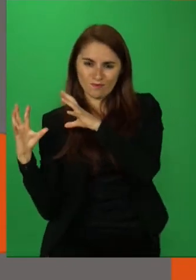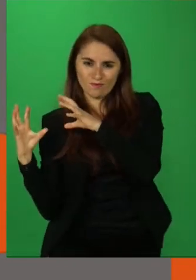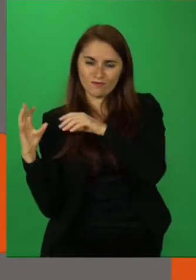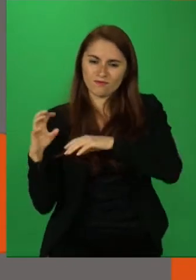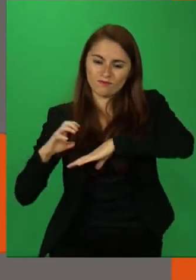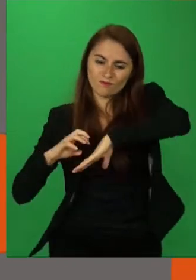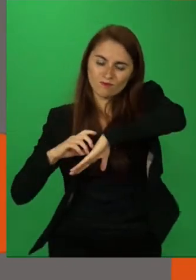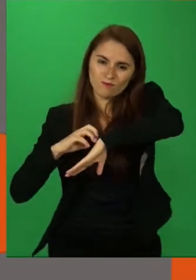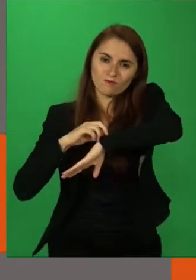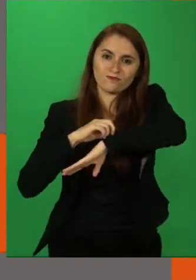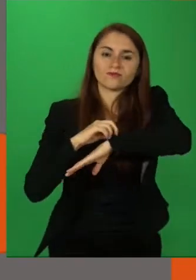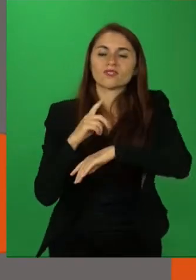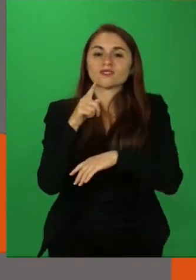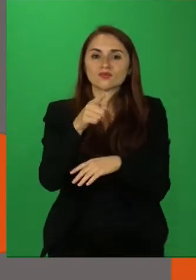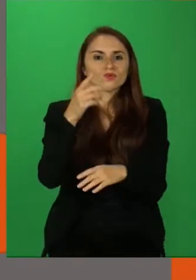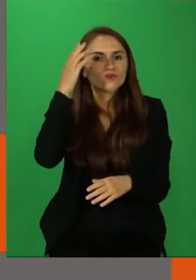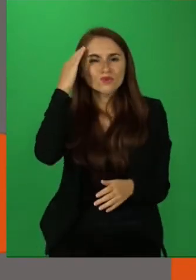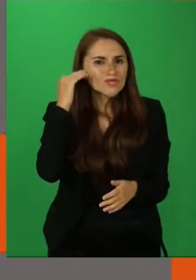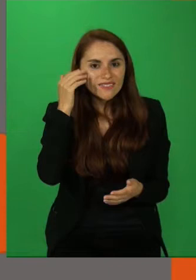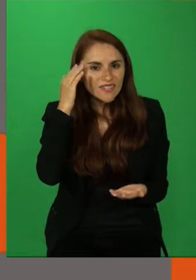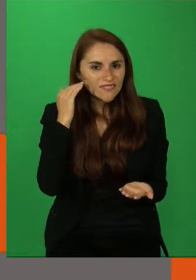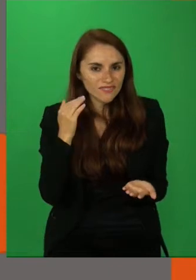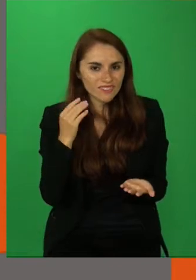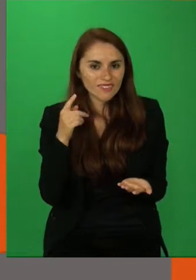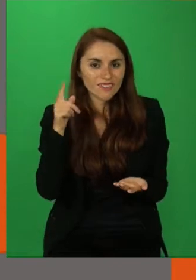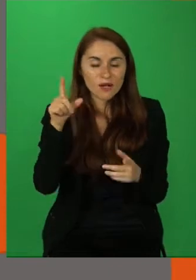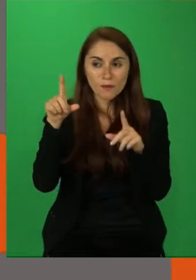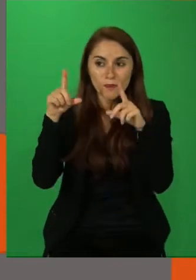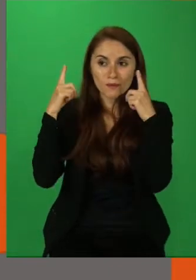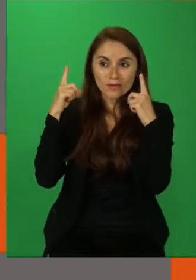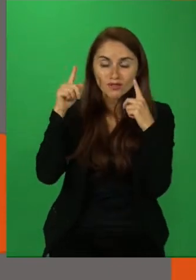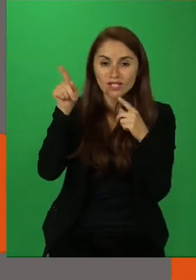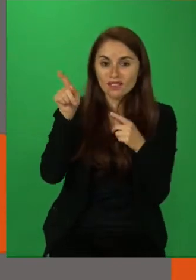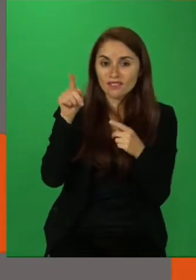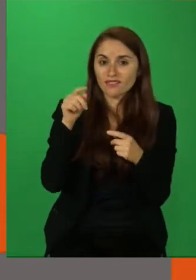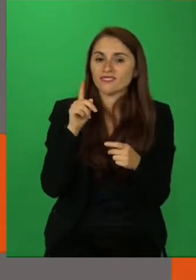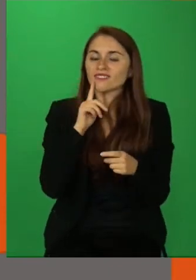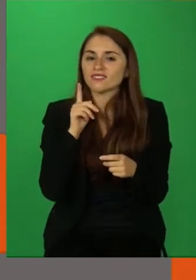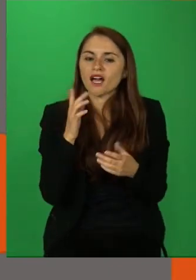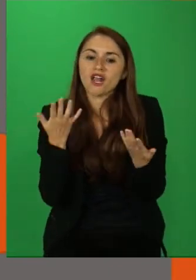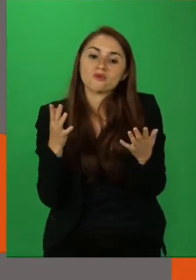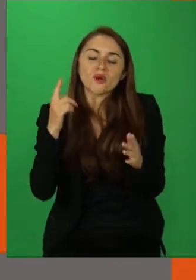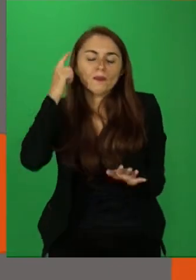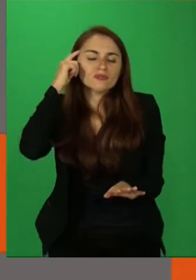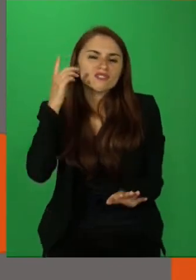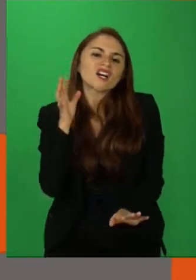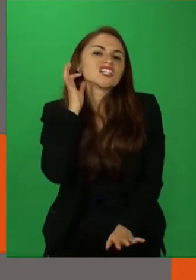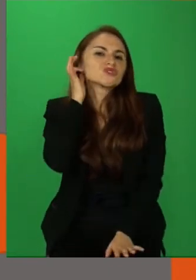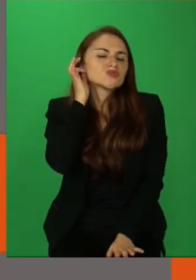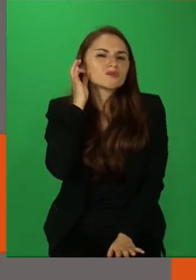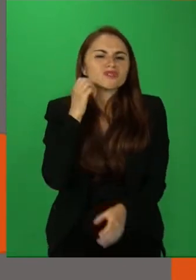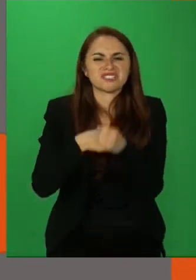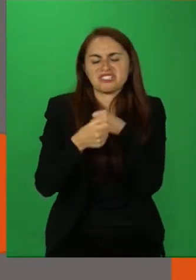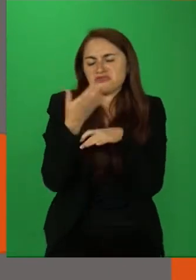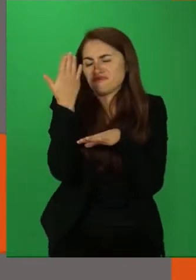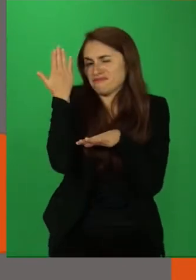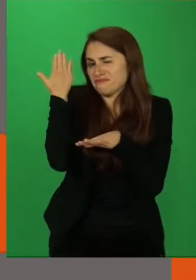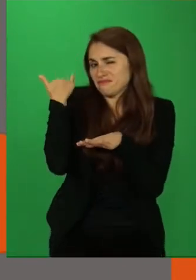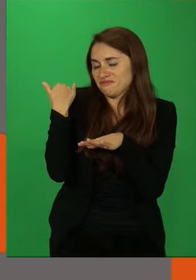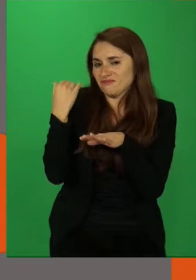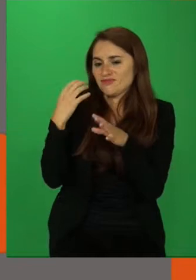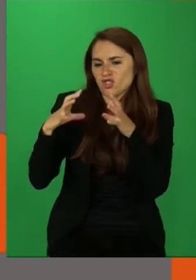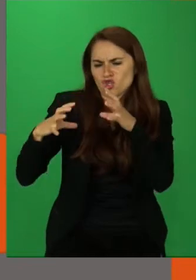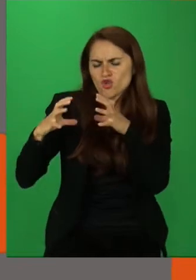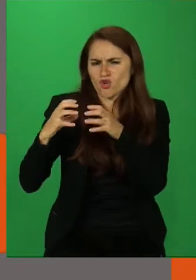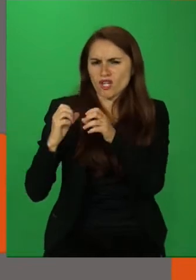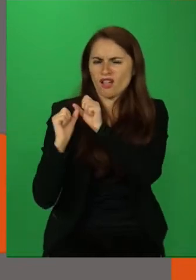tú no sabías quién era este personaje, pudiste pensar, bueno, es una mujer de otra época que carga una